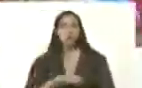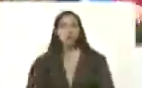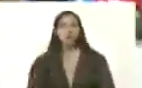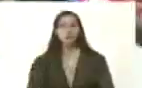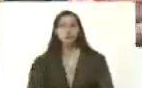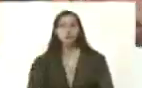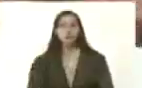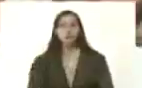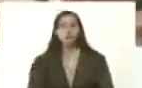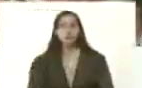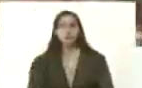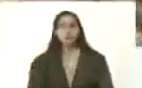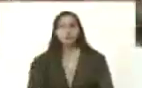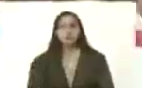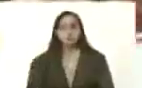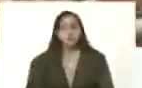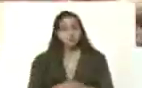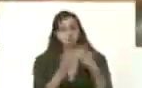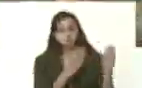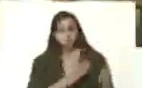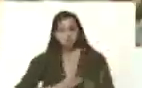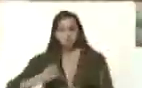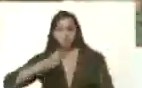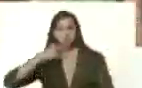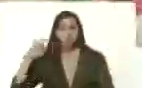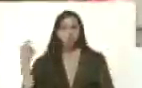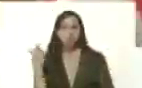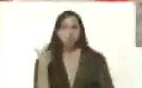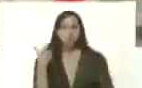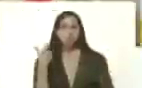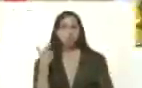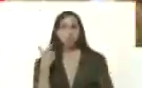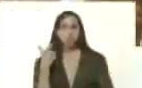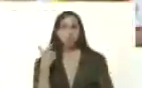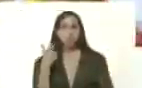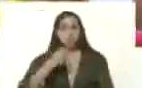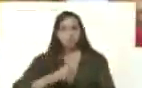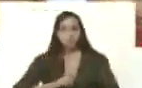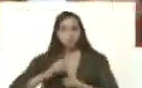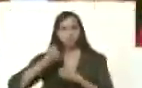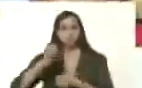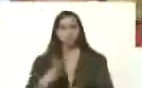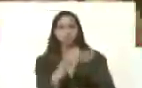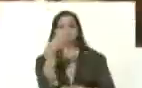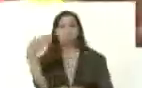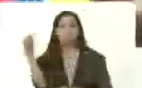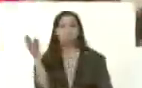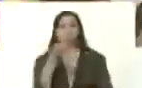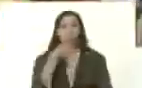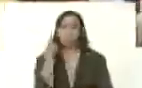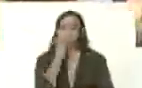Y hemos invitado a nuestro pueblo a levantar nuestra bandera, esa bandera hermosa que tenemos ahí.